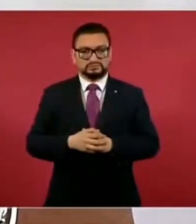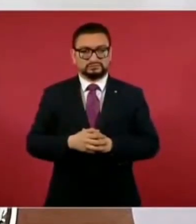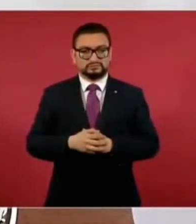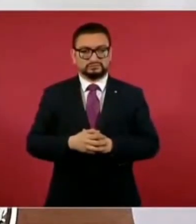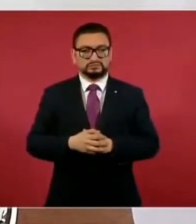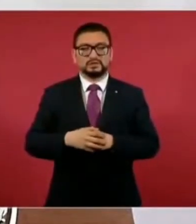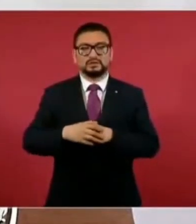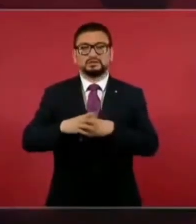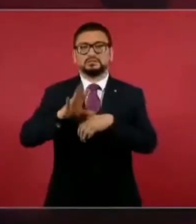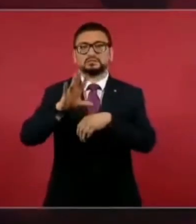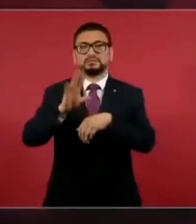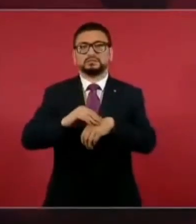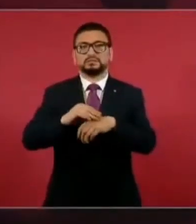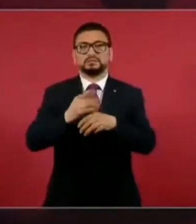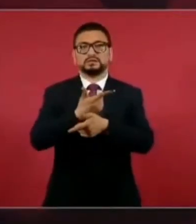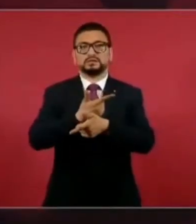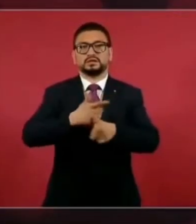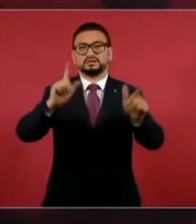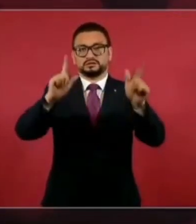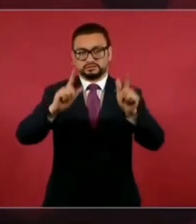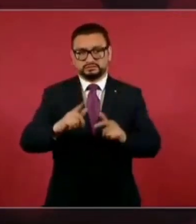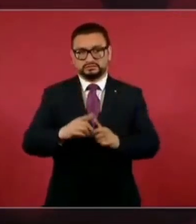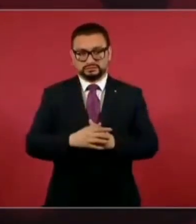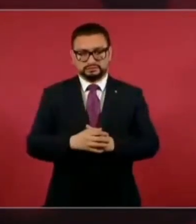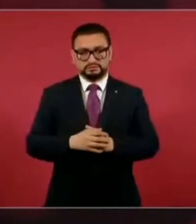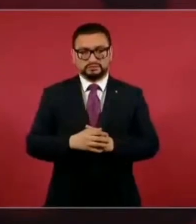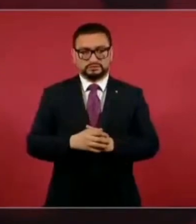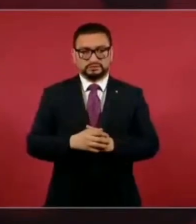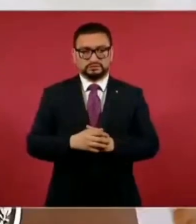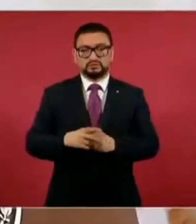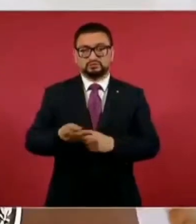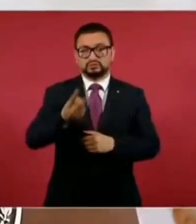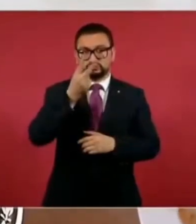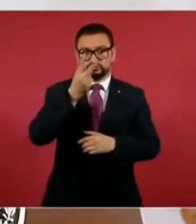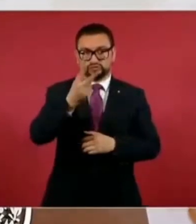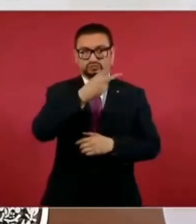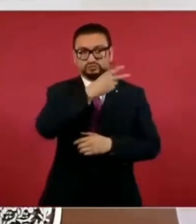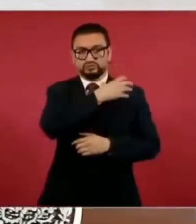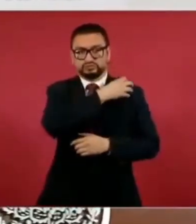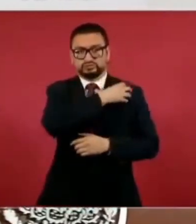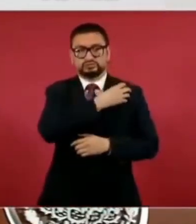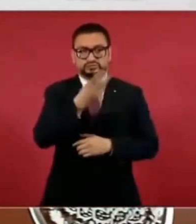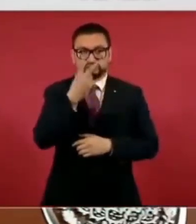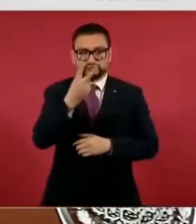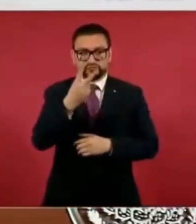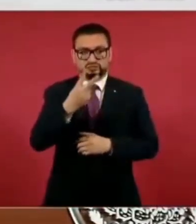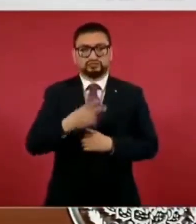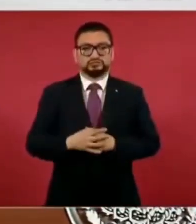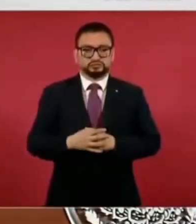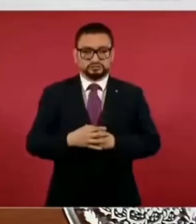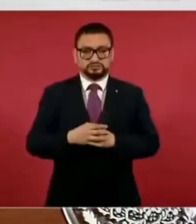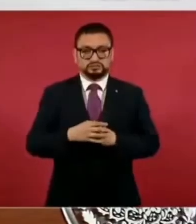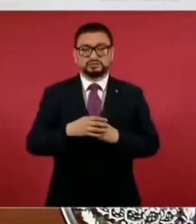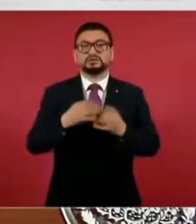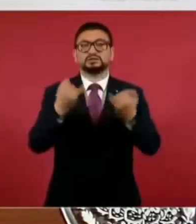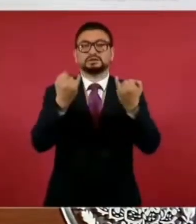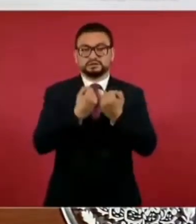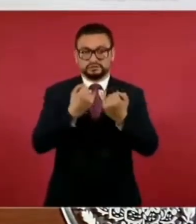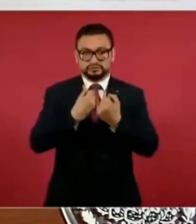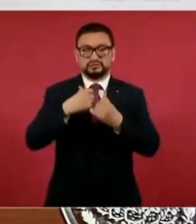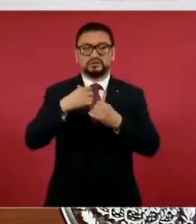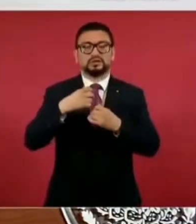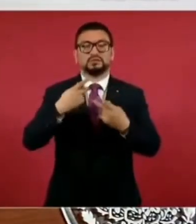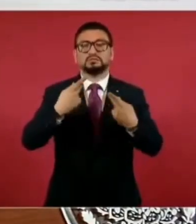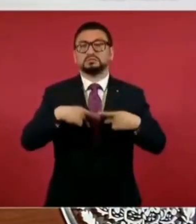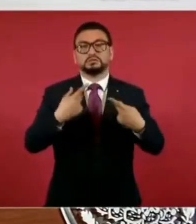la libertad condicionada. Pero estamos hablando de 2 generales, ¿sí?, y de varios oficiales, como